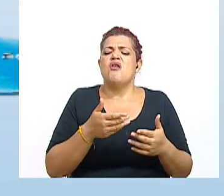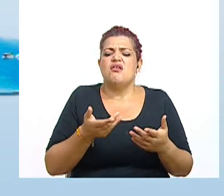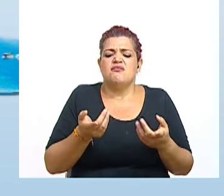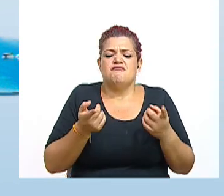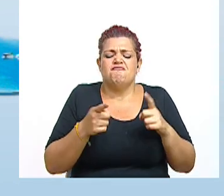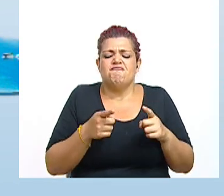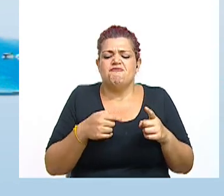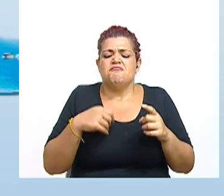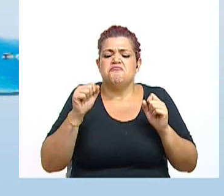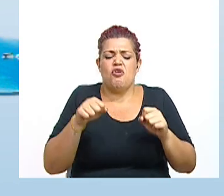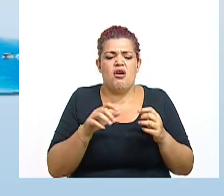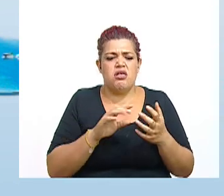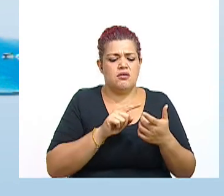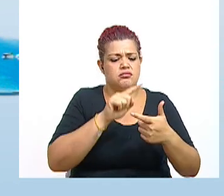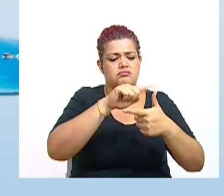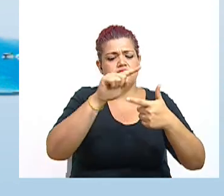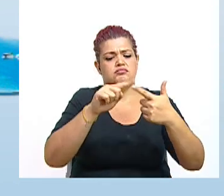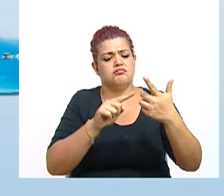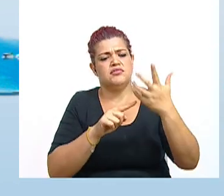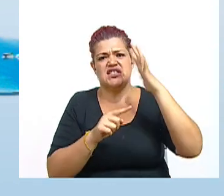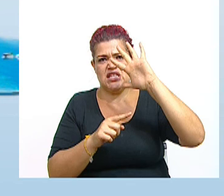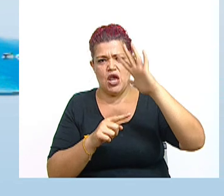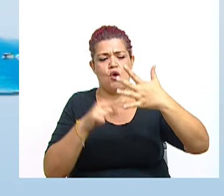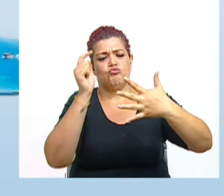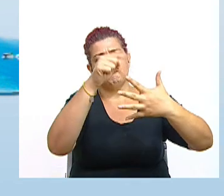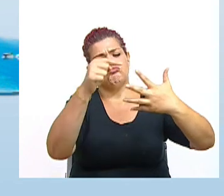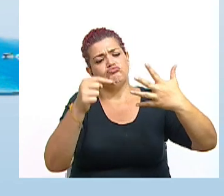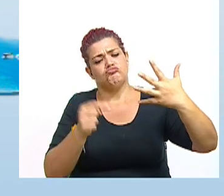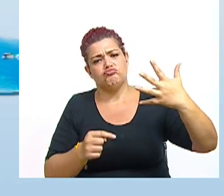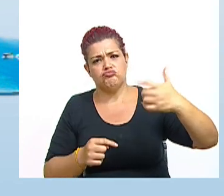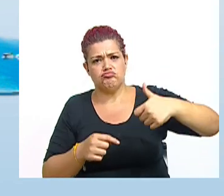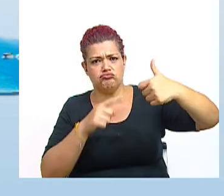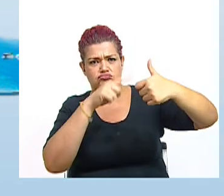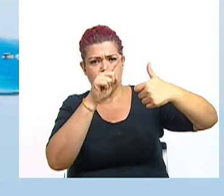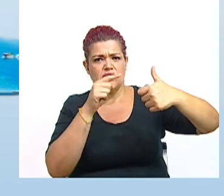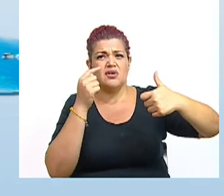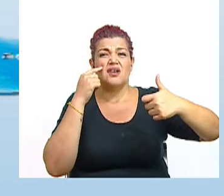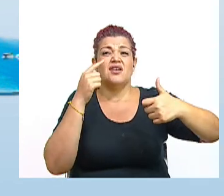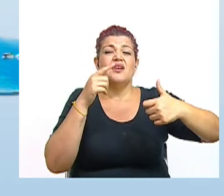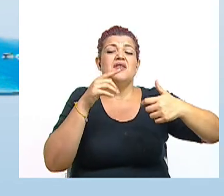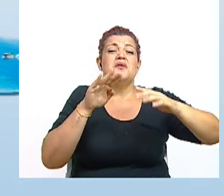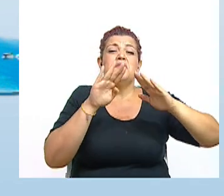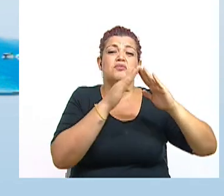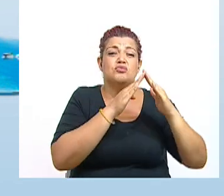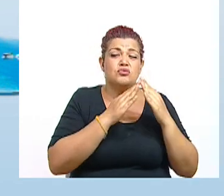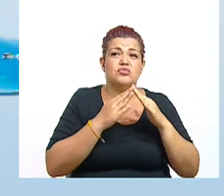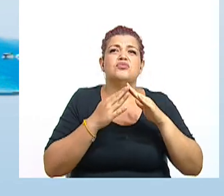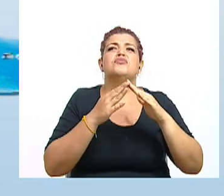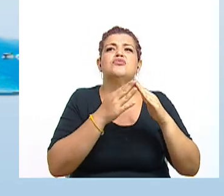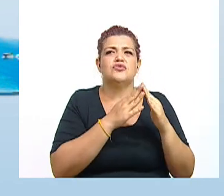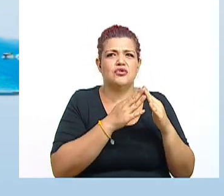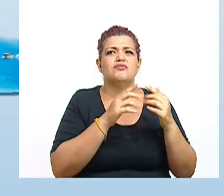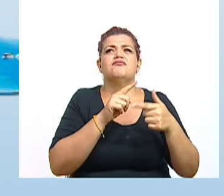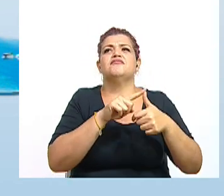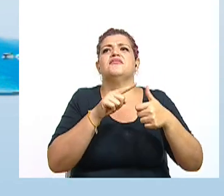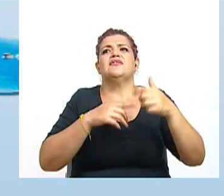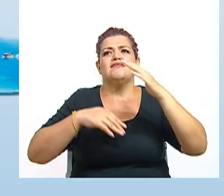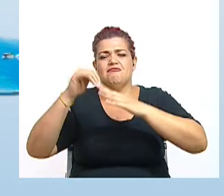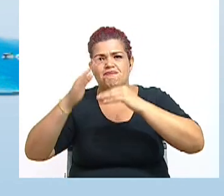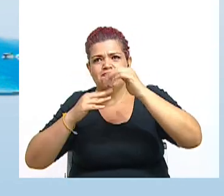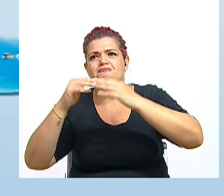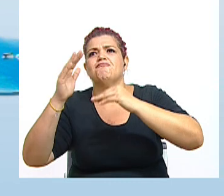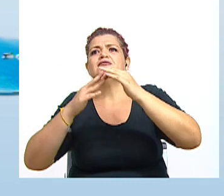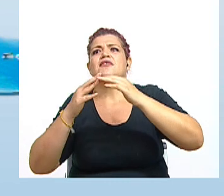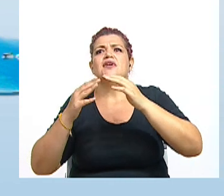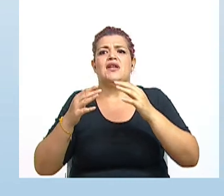podemos distribuir en 5 ámbitos. Las consecuencias a nivel de la población, de la infraestructura, de la agricultura,